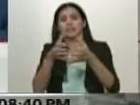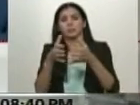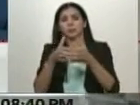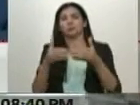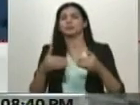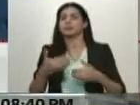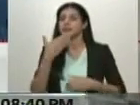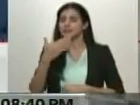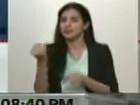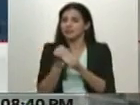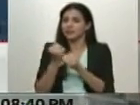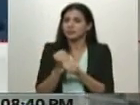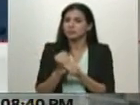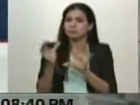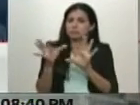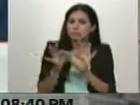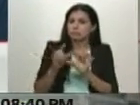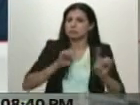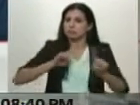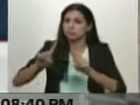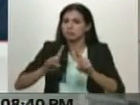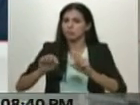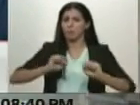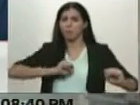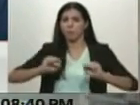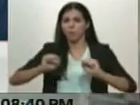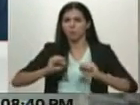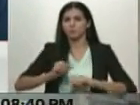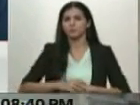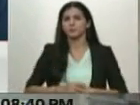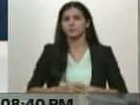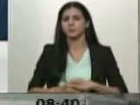de articulación, de coordinación, de activación,